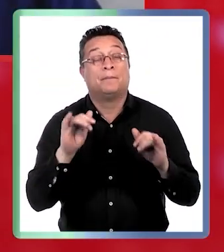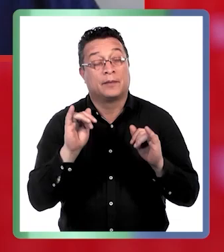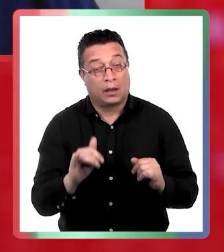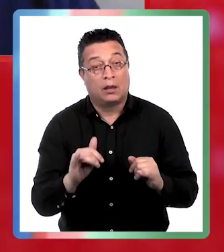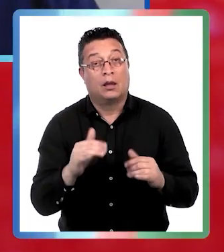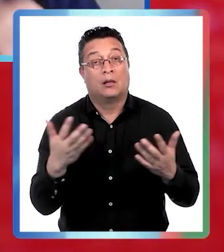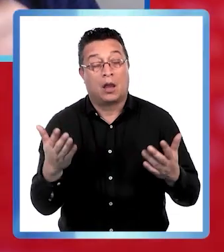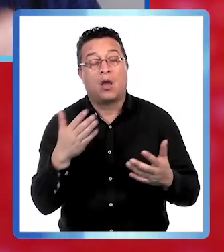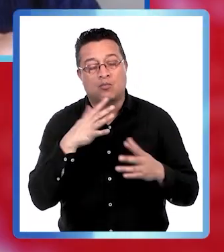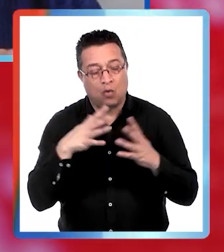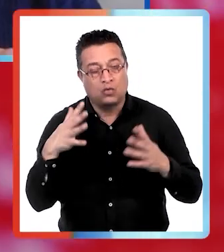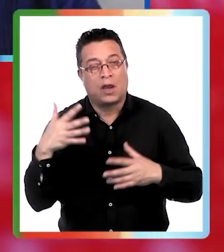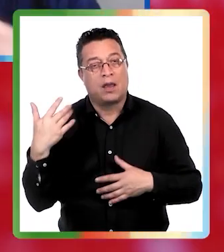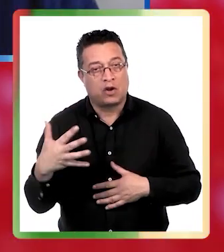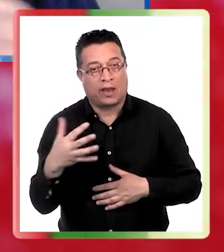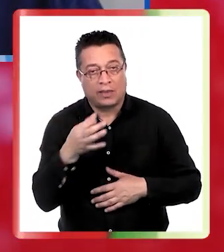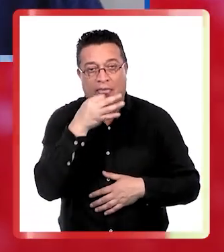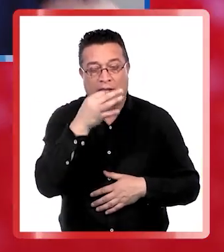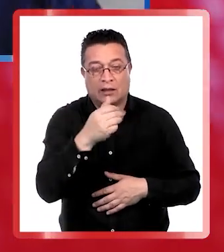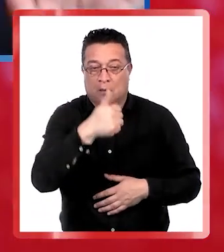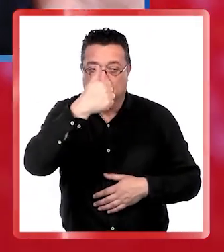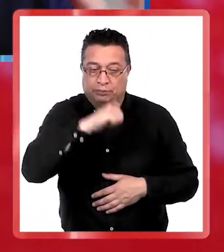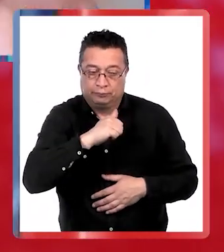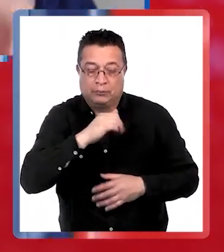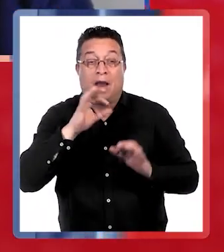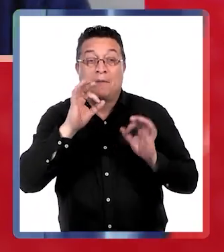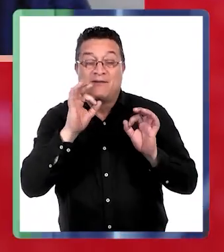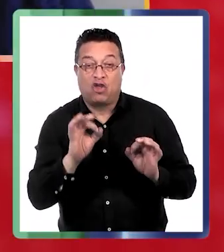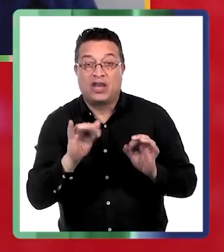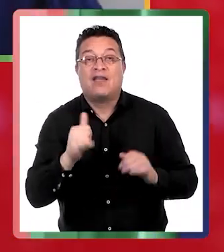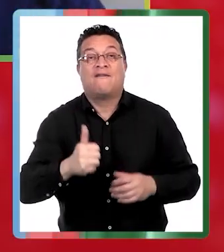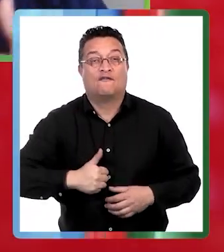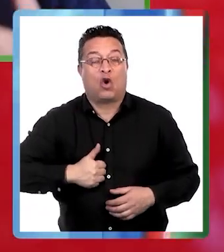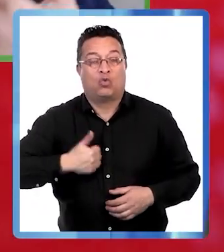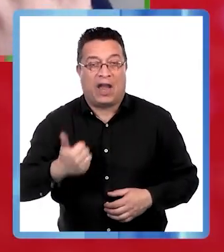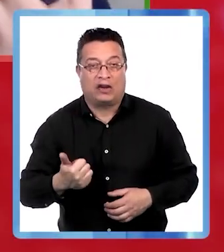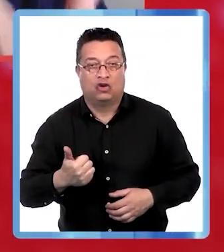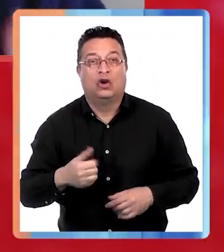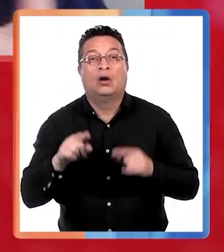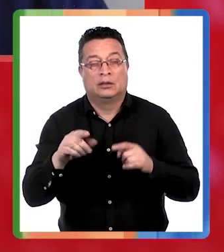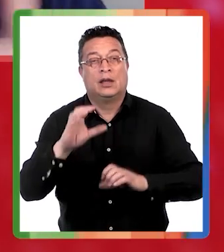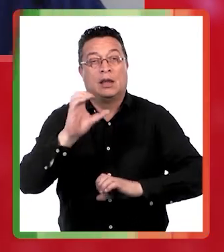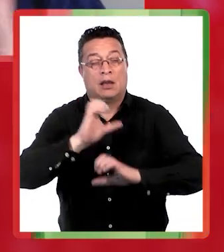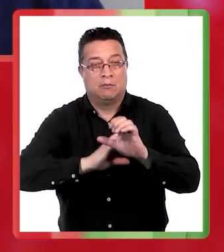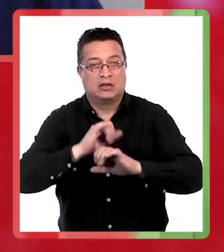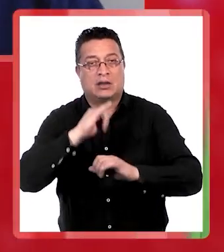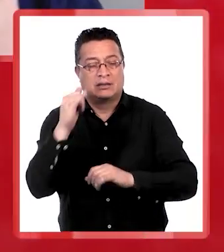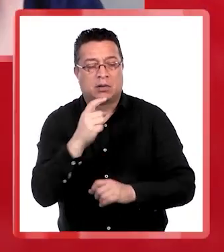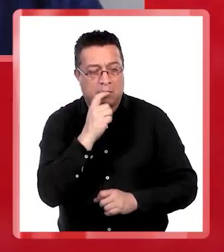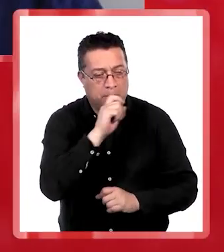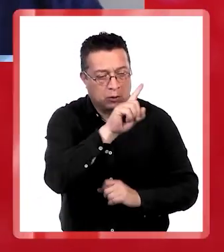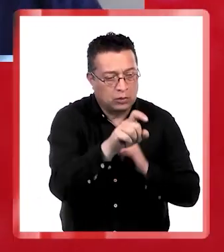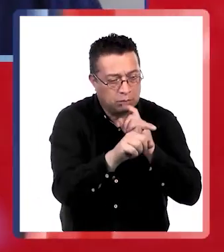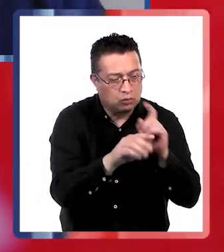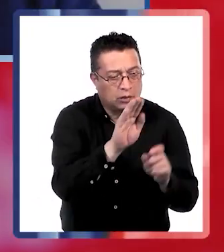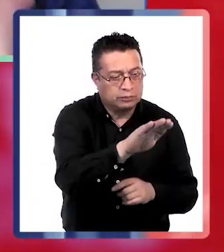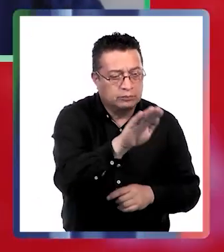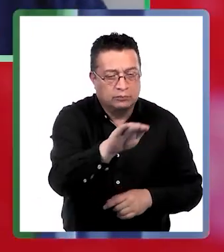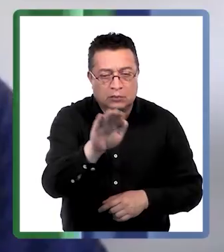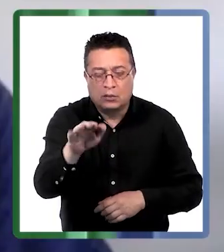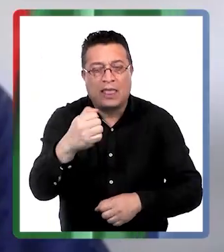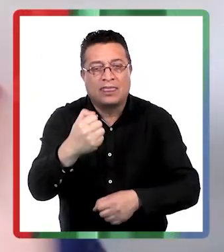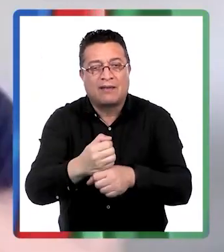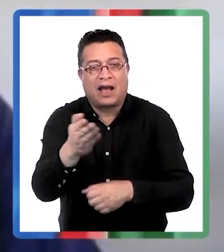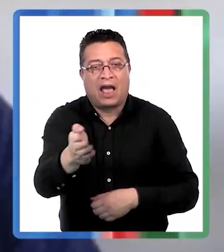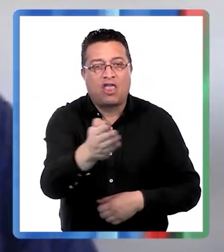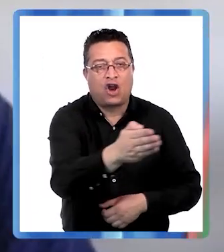Siempre es súper claro, súper importante remarcar que sean anónimas y voluntarias. Las empresas siempre están preguntándole cosas a sus trabajadores. Desde